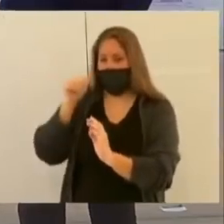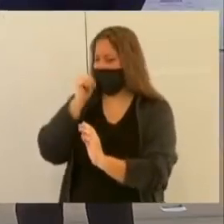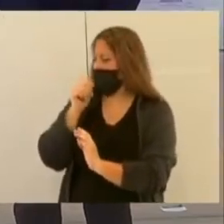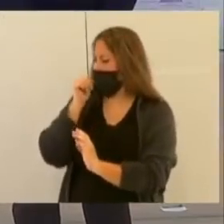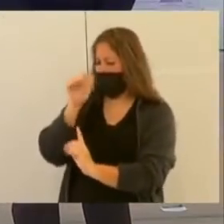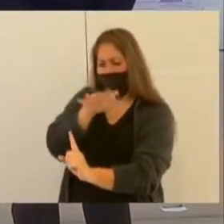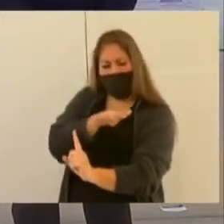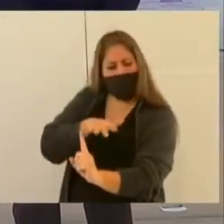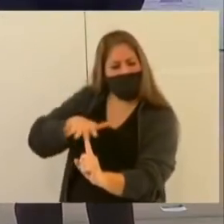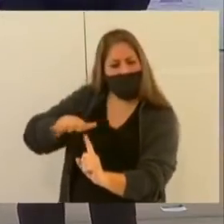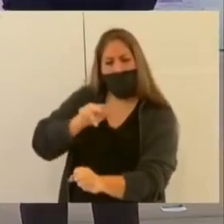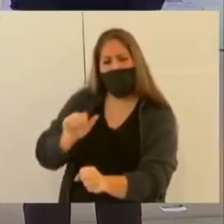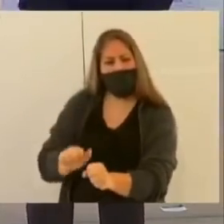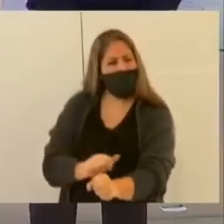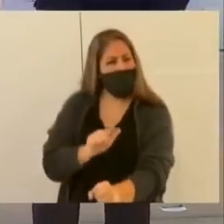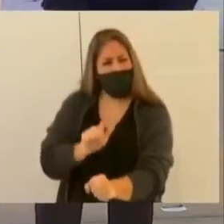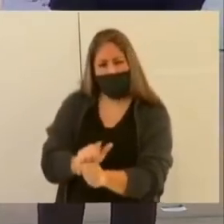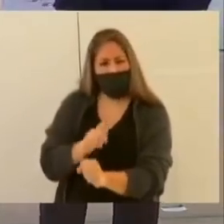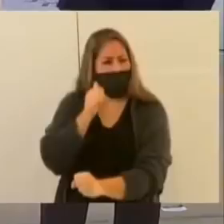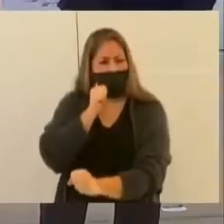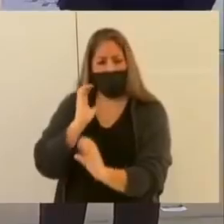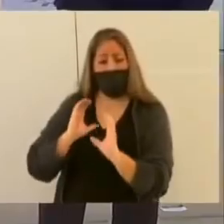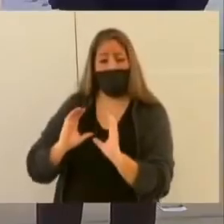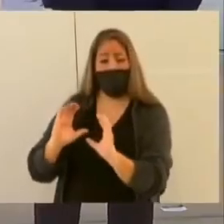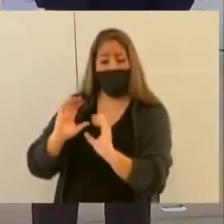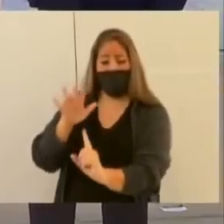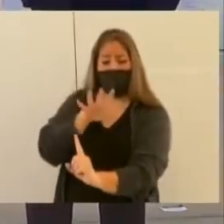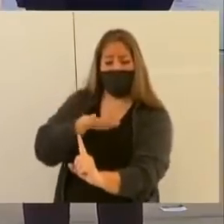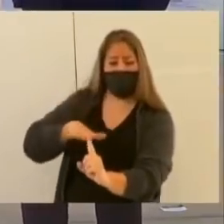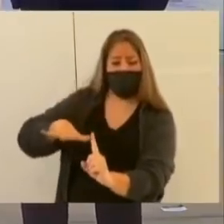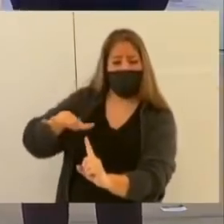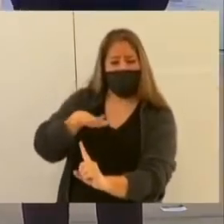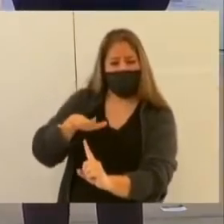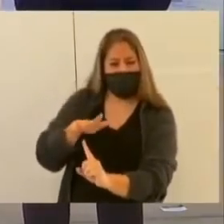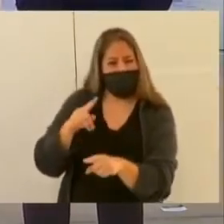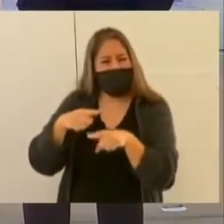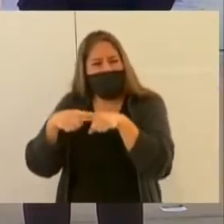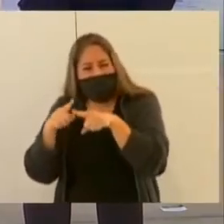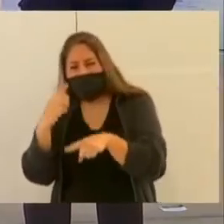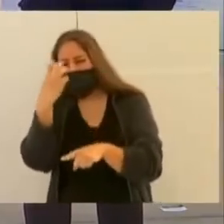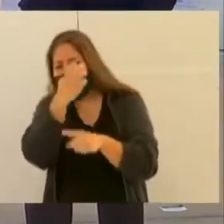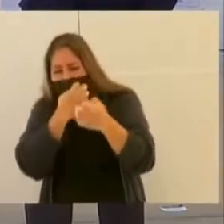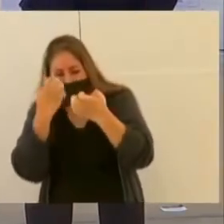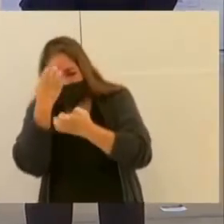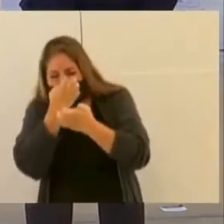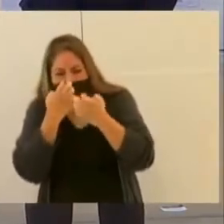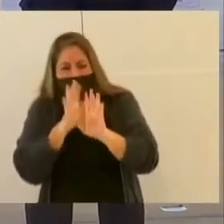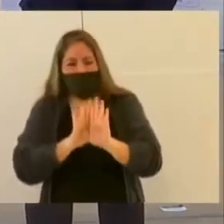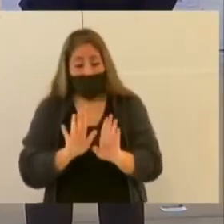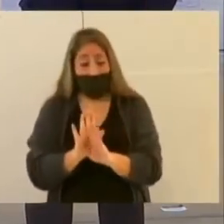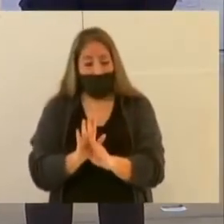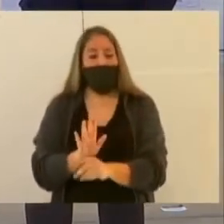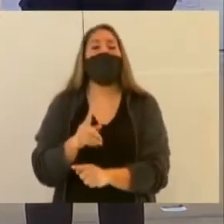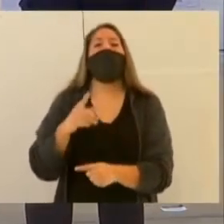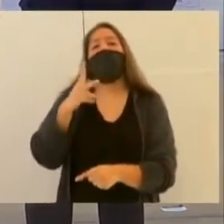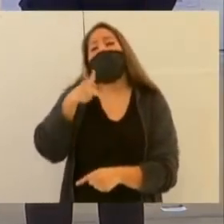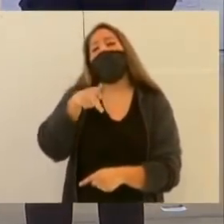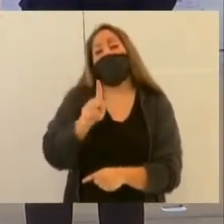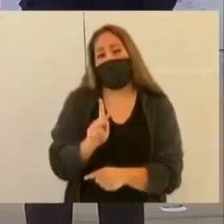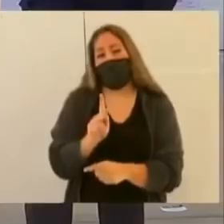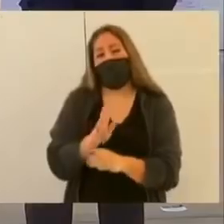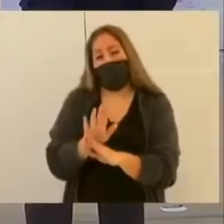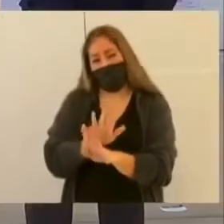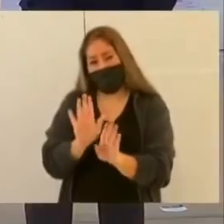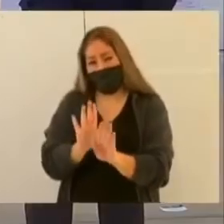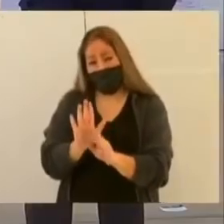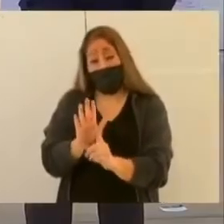detalle en este proceso de estudios y va a beneficiar al Cañón de